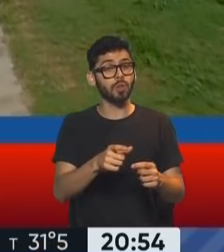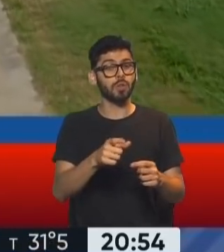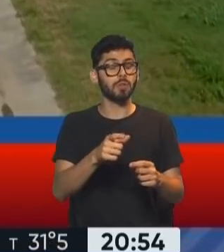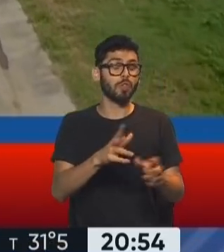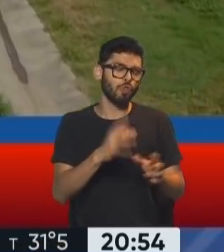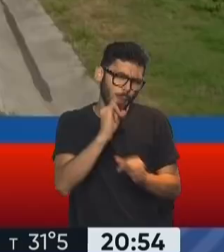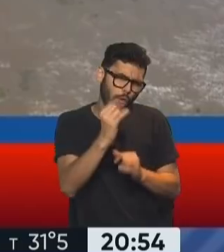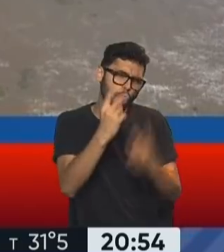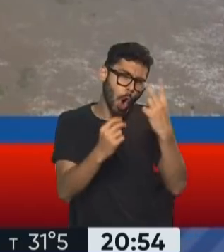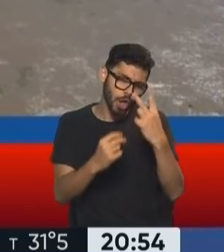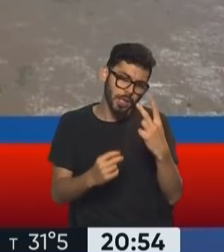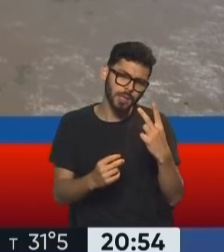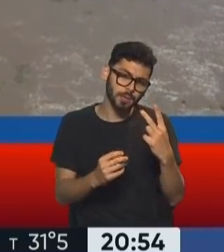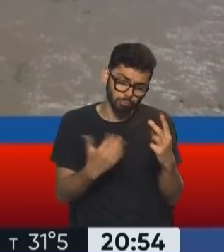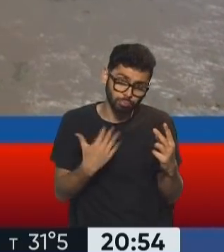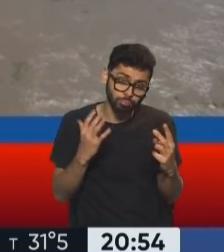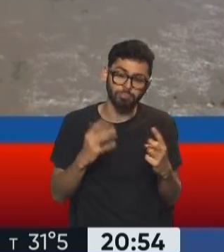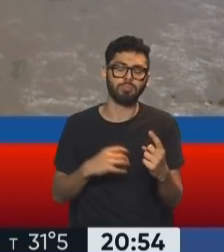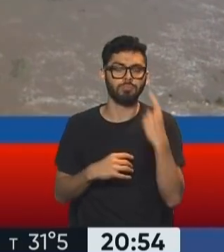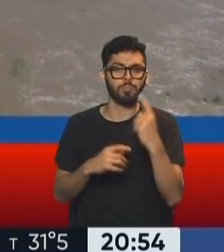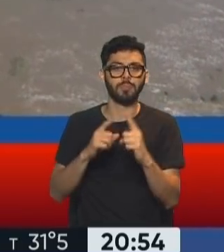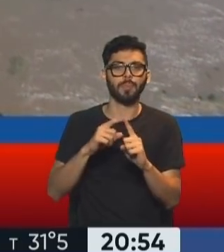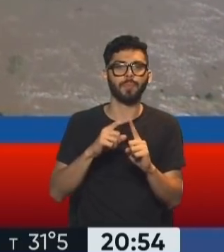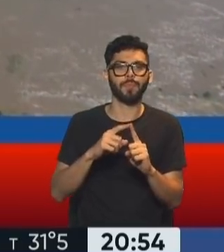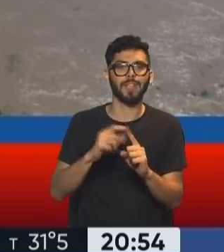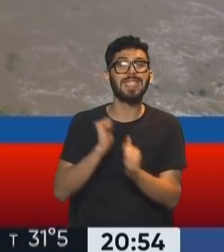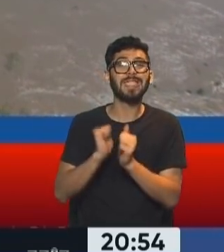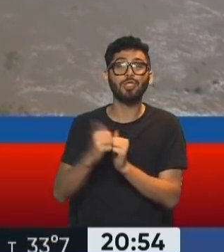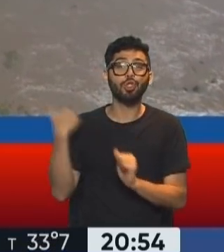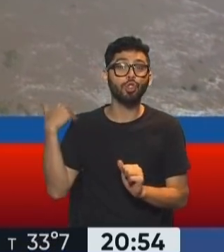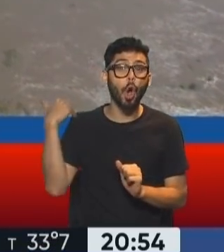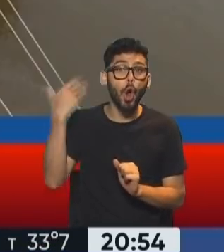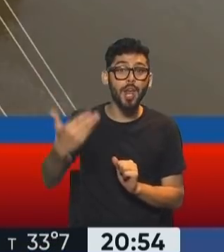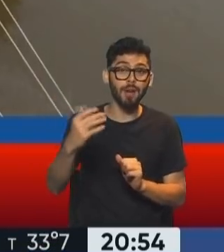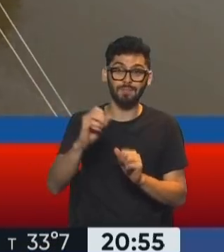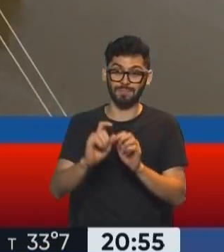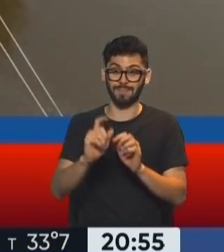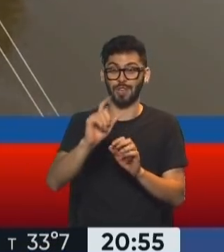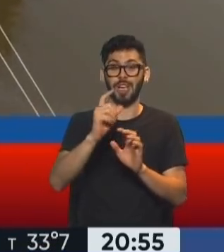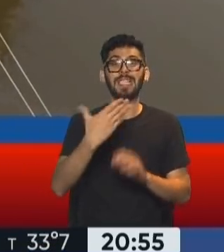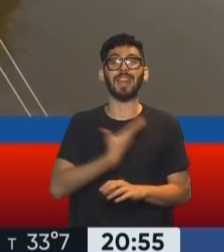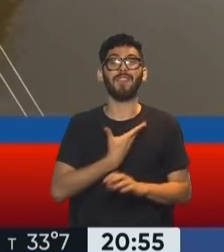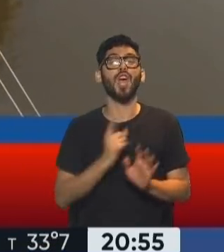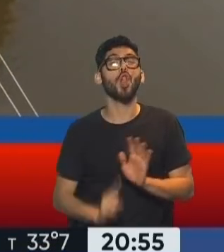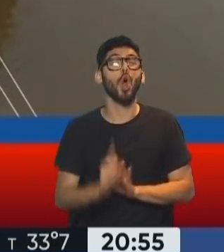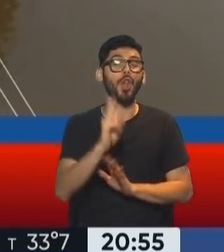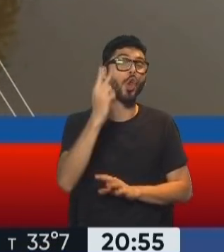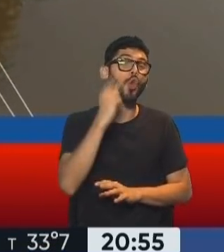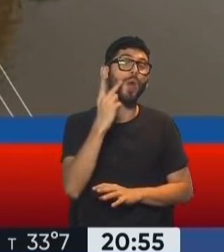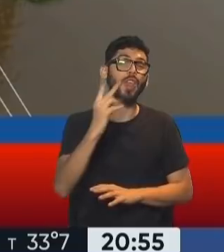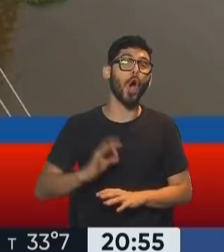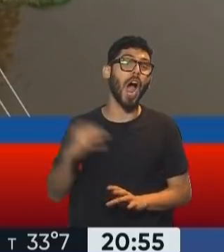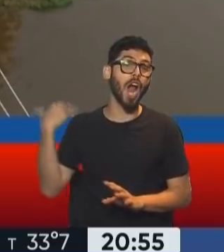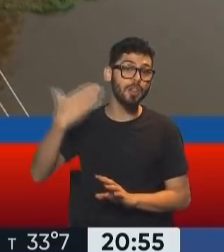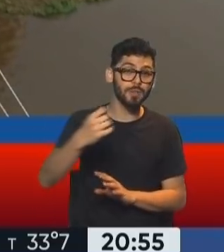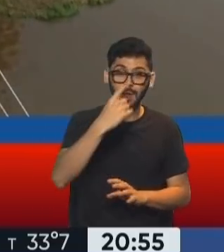me permite. En primer lugar, 92 años de historia en el norte profundo de la provincia de Santa Fe, donde alguna vez estuvo la forestal